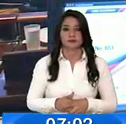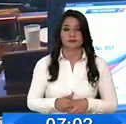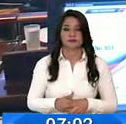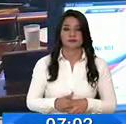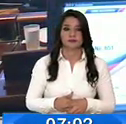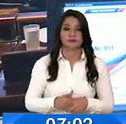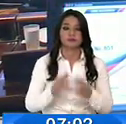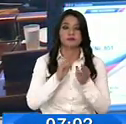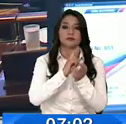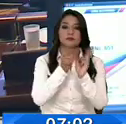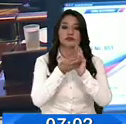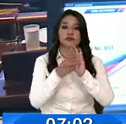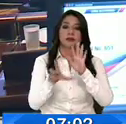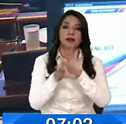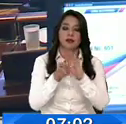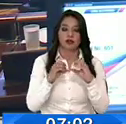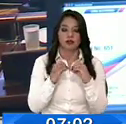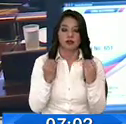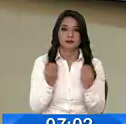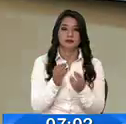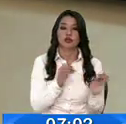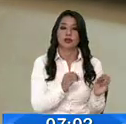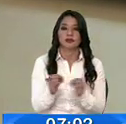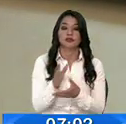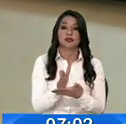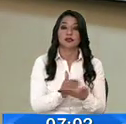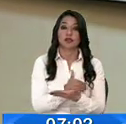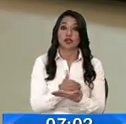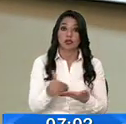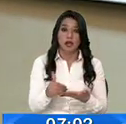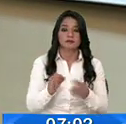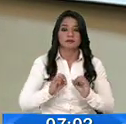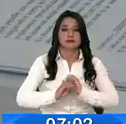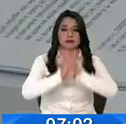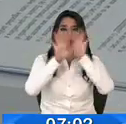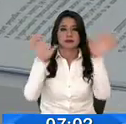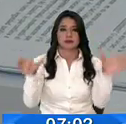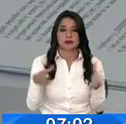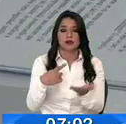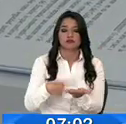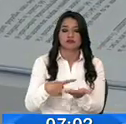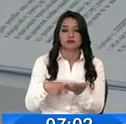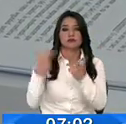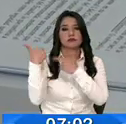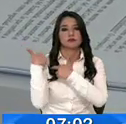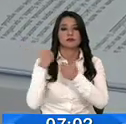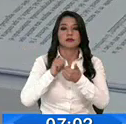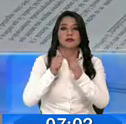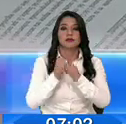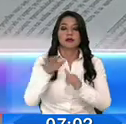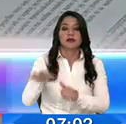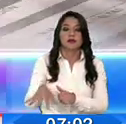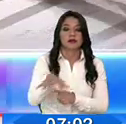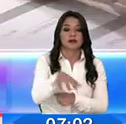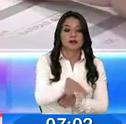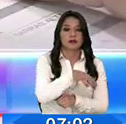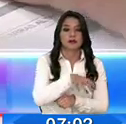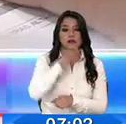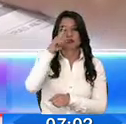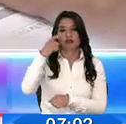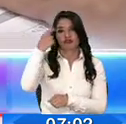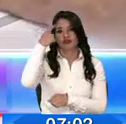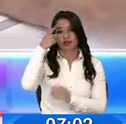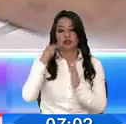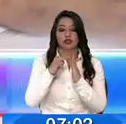principales reformas al código de organización territorial daría más luces y claridad a las competencias que tienen cada nivel de gobierno haciendo la